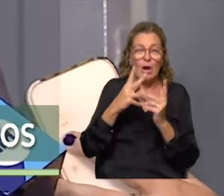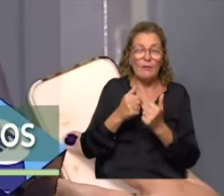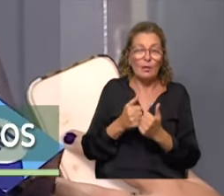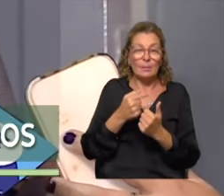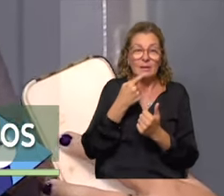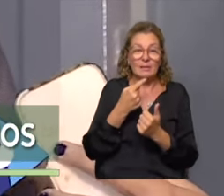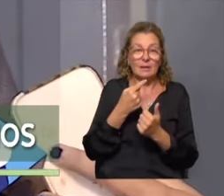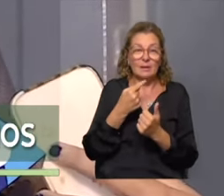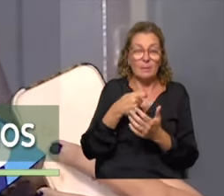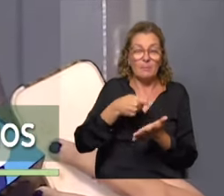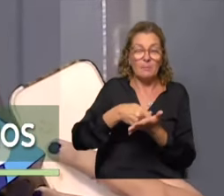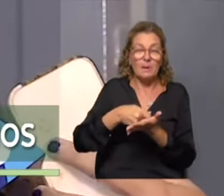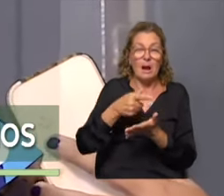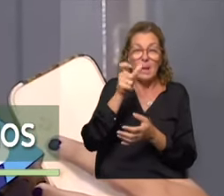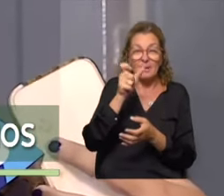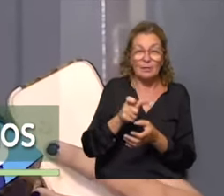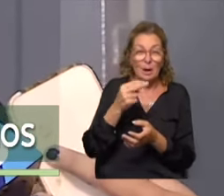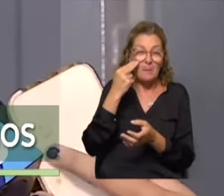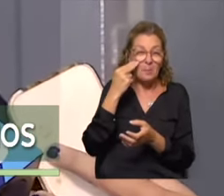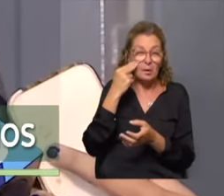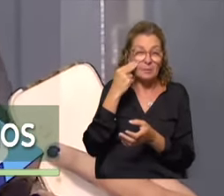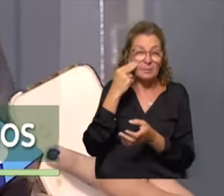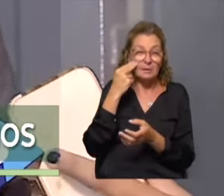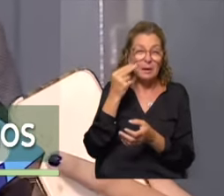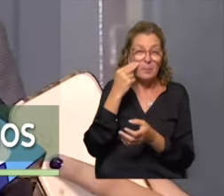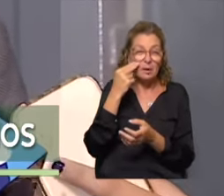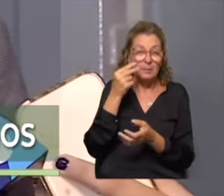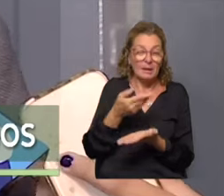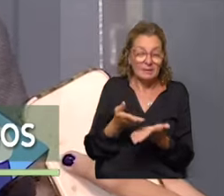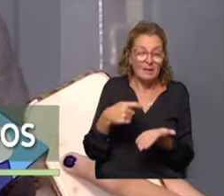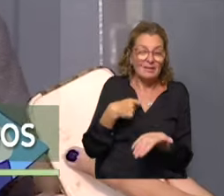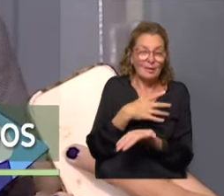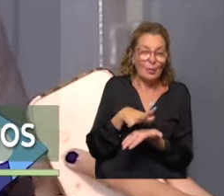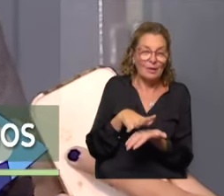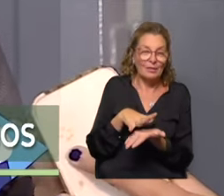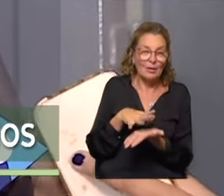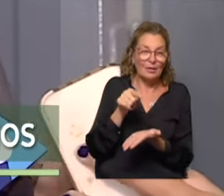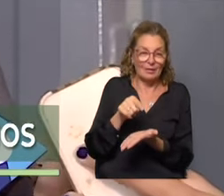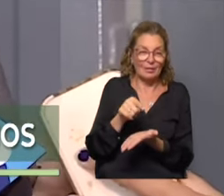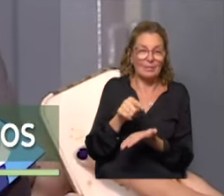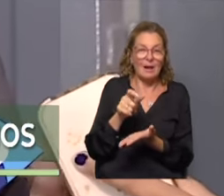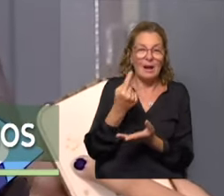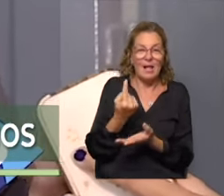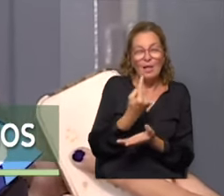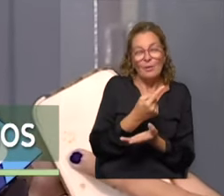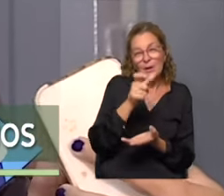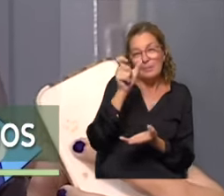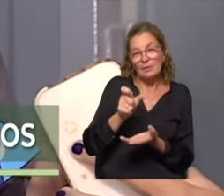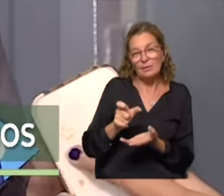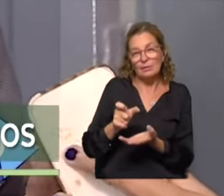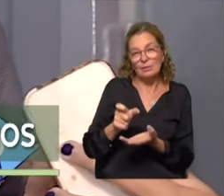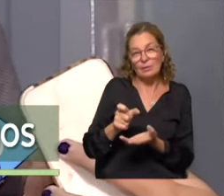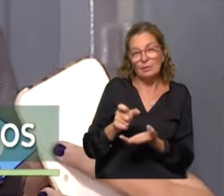de resarcimiento a las víctimas, teniendo en cuenta el daño que este tipo de delitos causa para